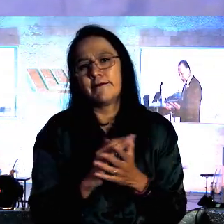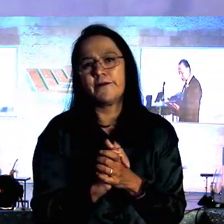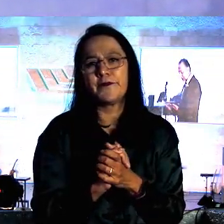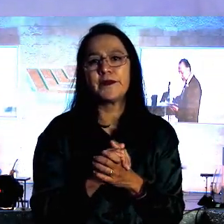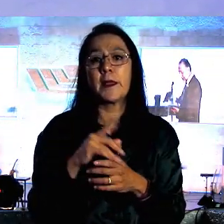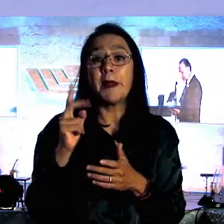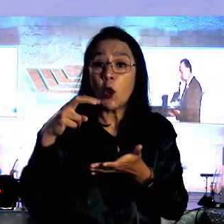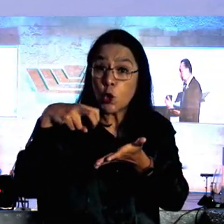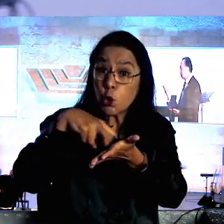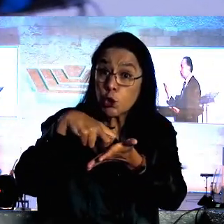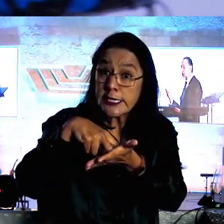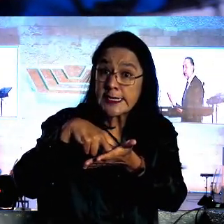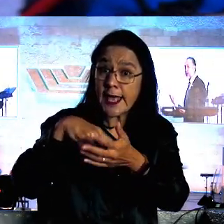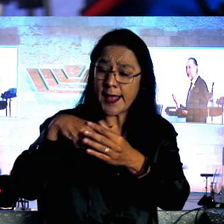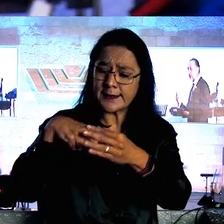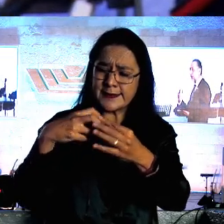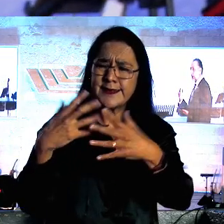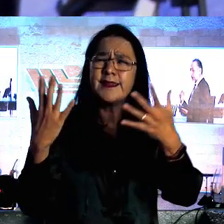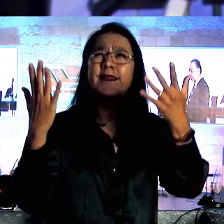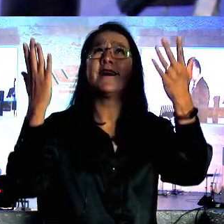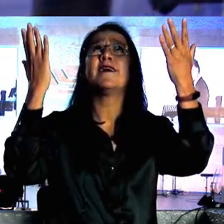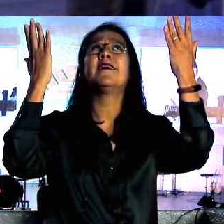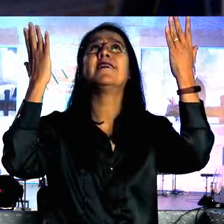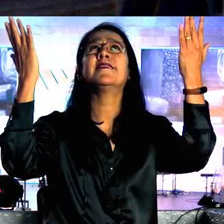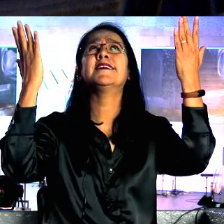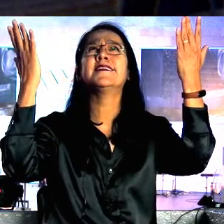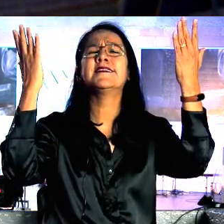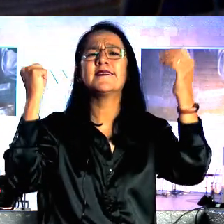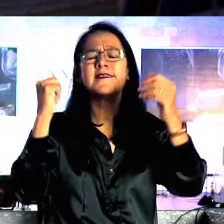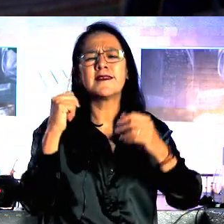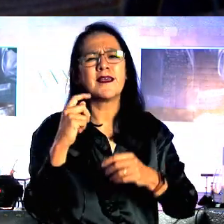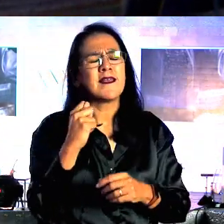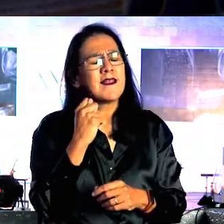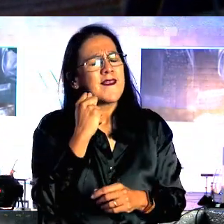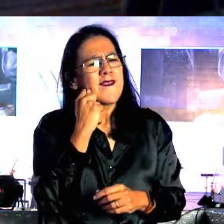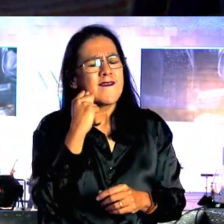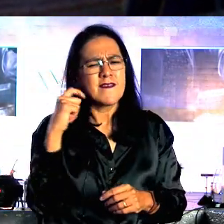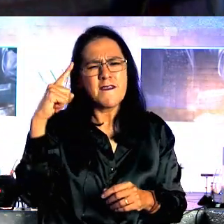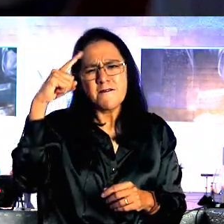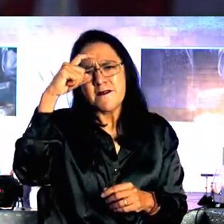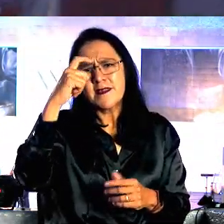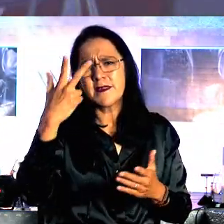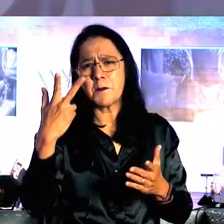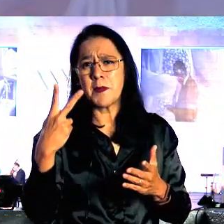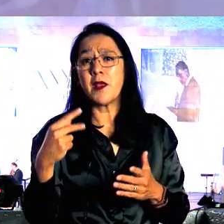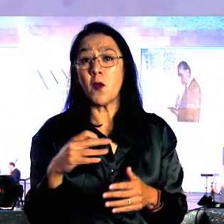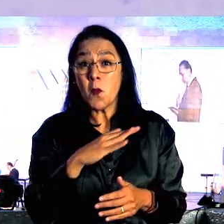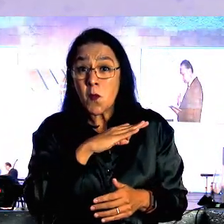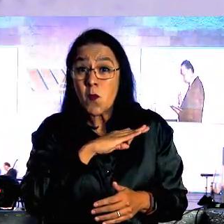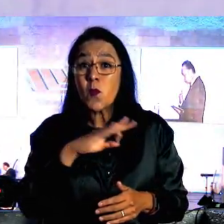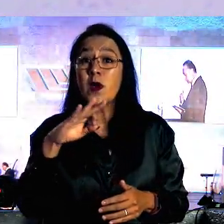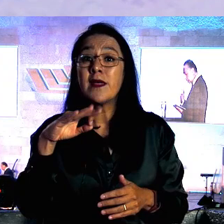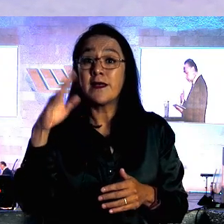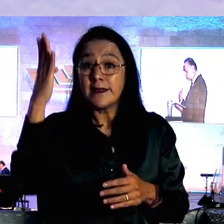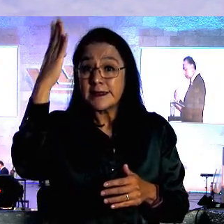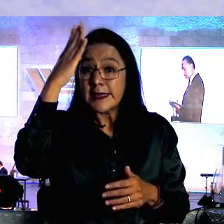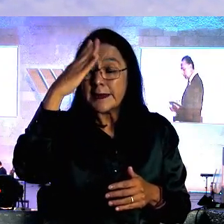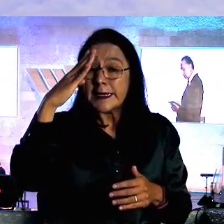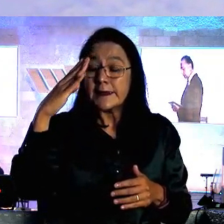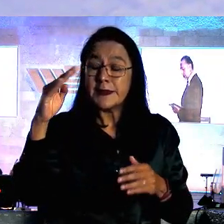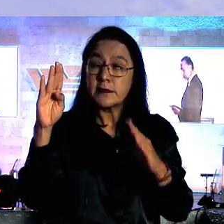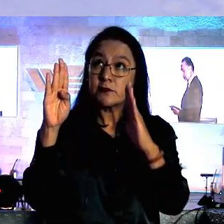Ponte de rodillas y levanta tus manos al cielo. A lo mejor no es una posición muy cómoda, pero es una posición efectiva porque te obliga a